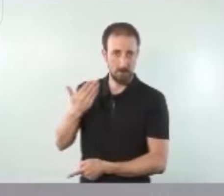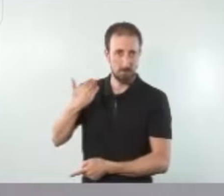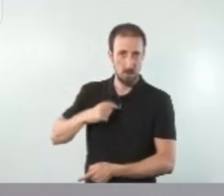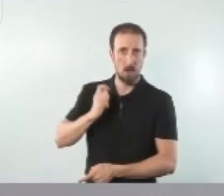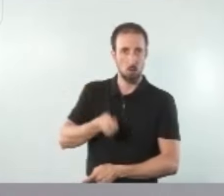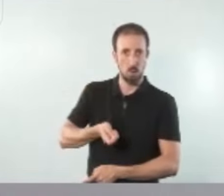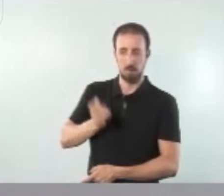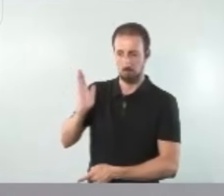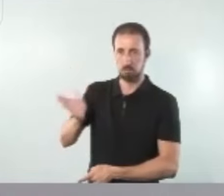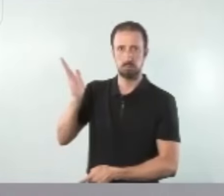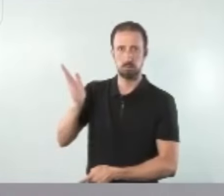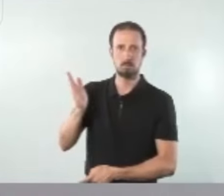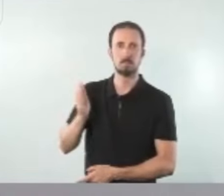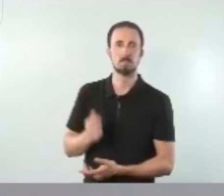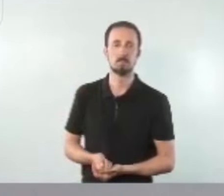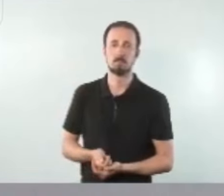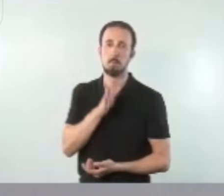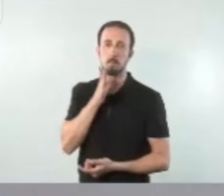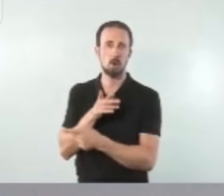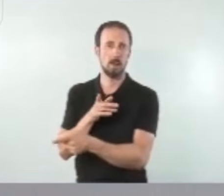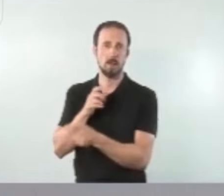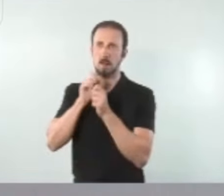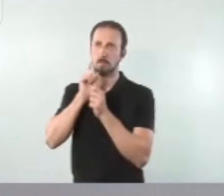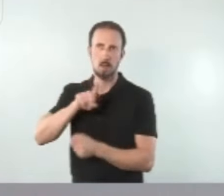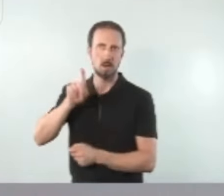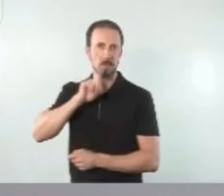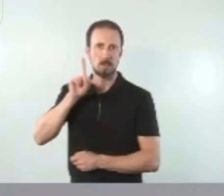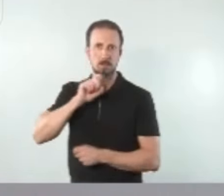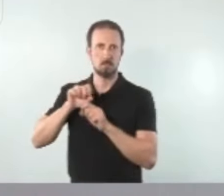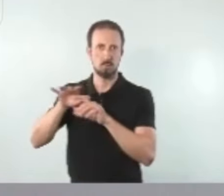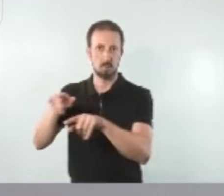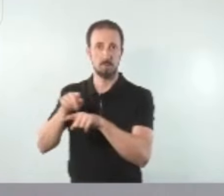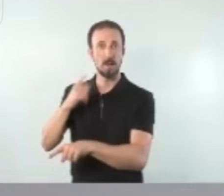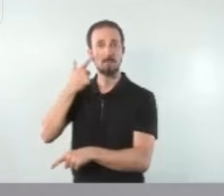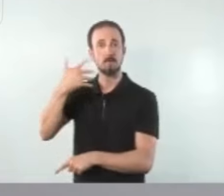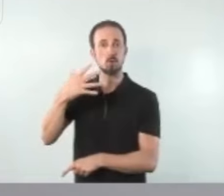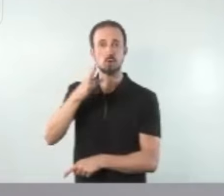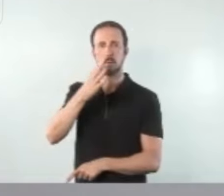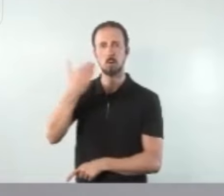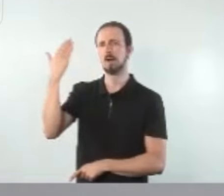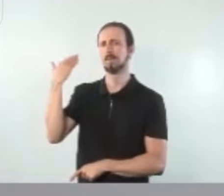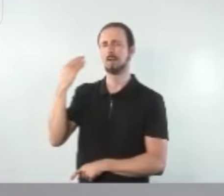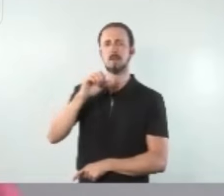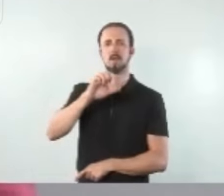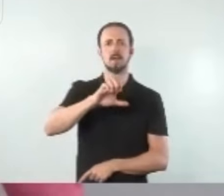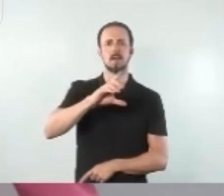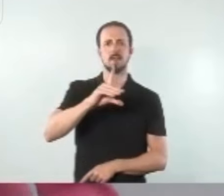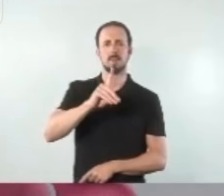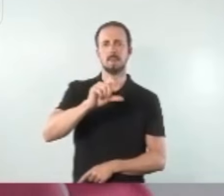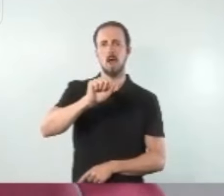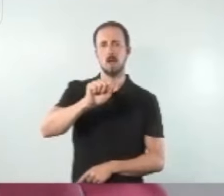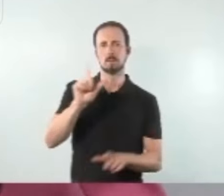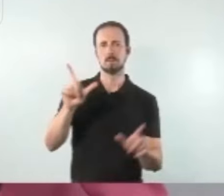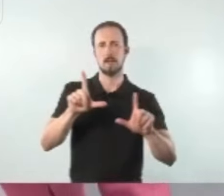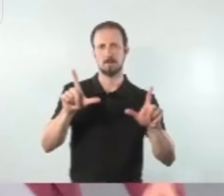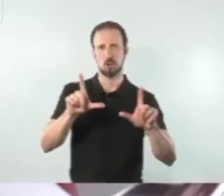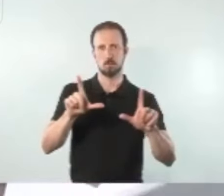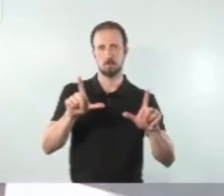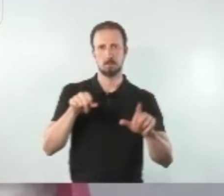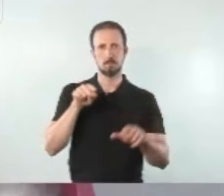Albise se hizo famoso gracias a EDA Televisión. Lo ve usted aquí, ¿verdad? EDA Televisión es el